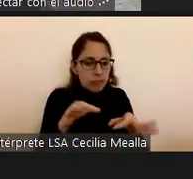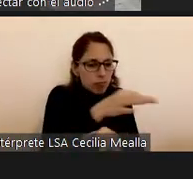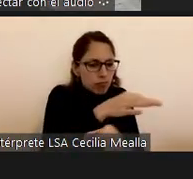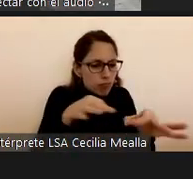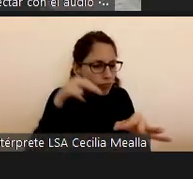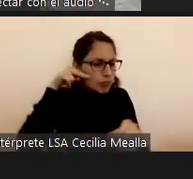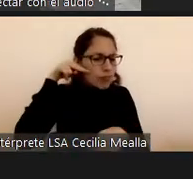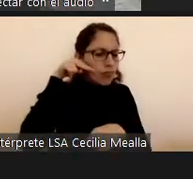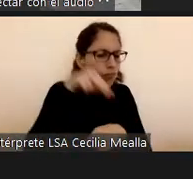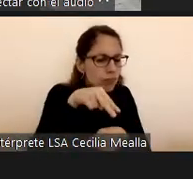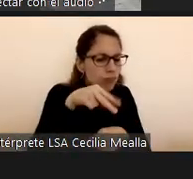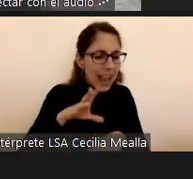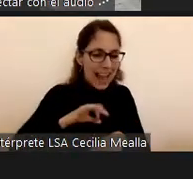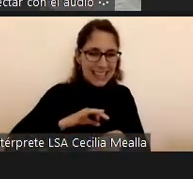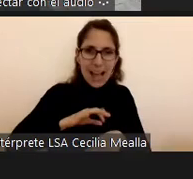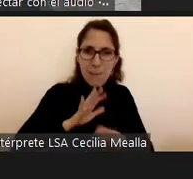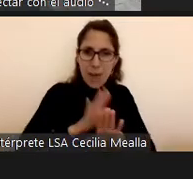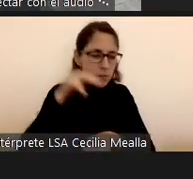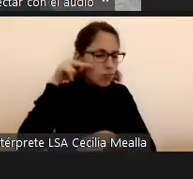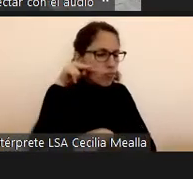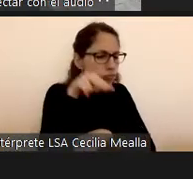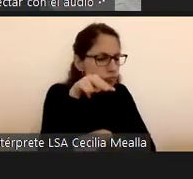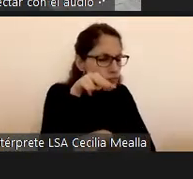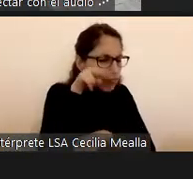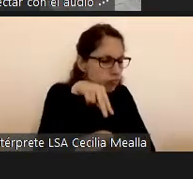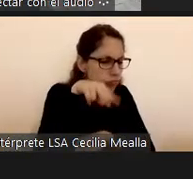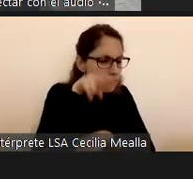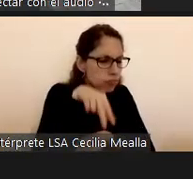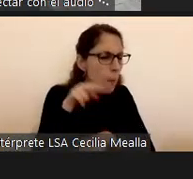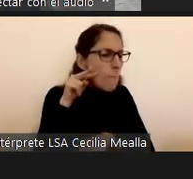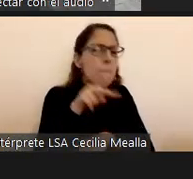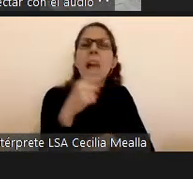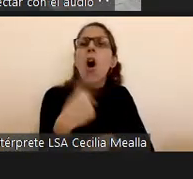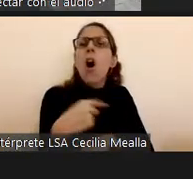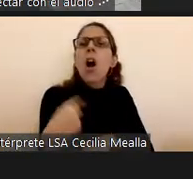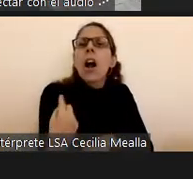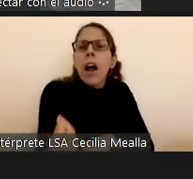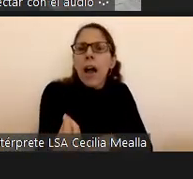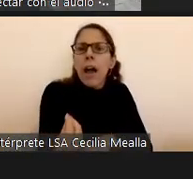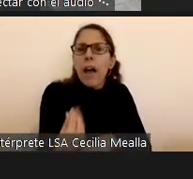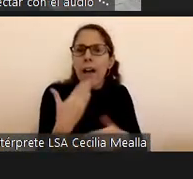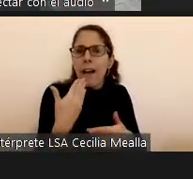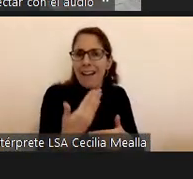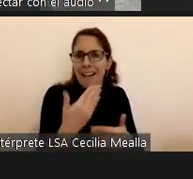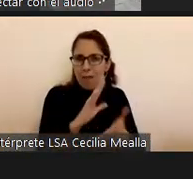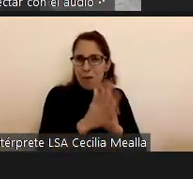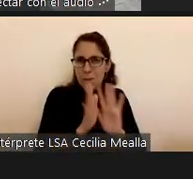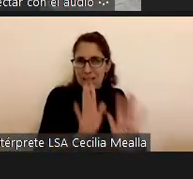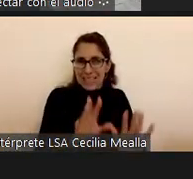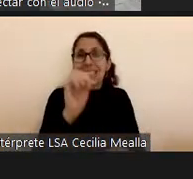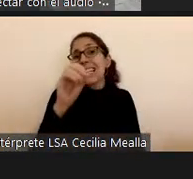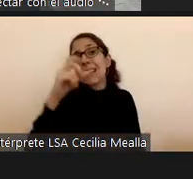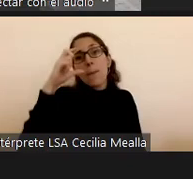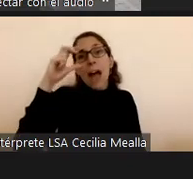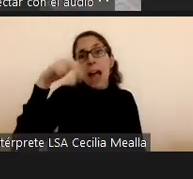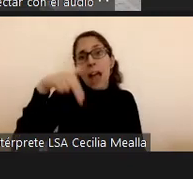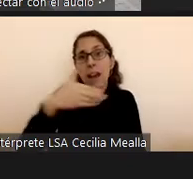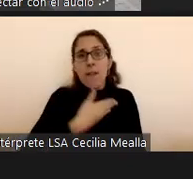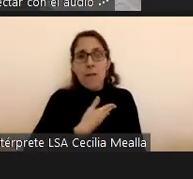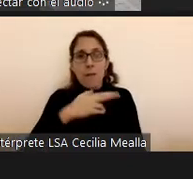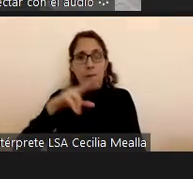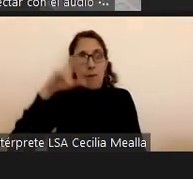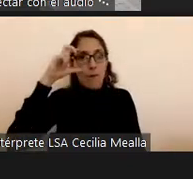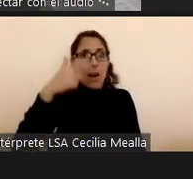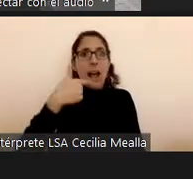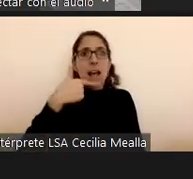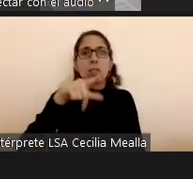tipo de observación y de metodología de observación, ¿sí? Que sería en fresco. ¿Mm? ¿Qué